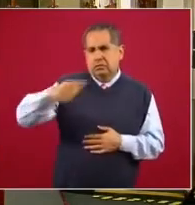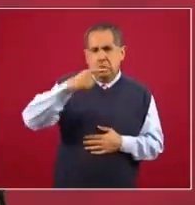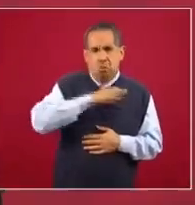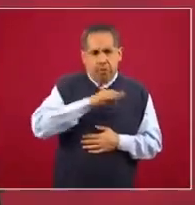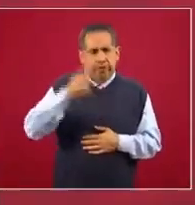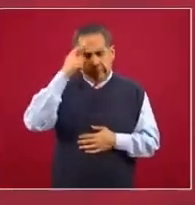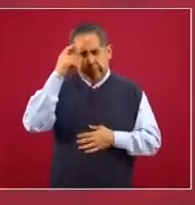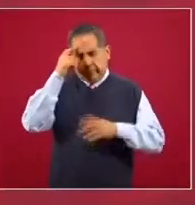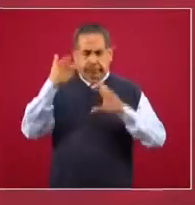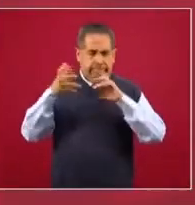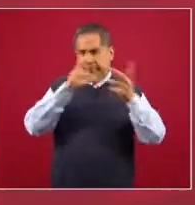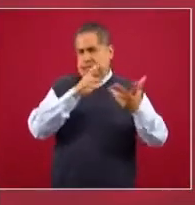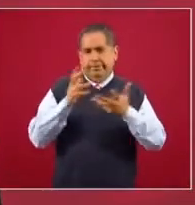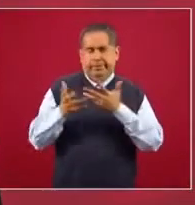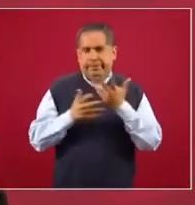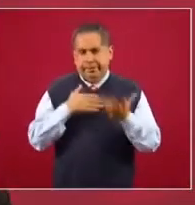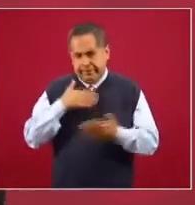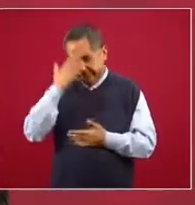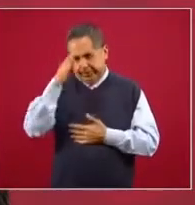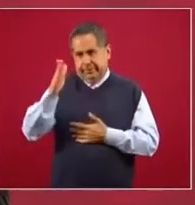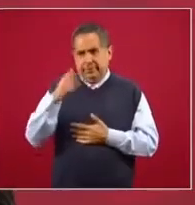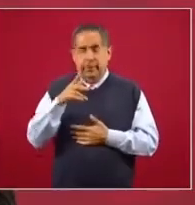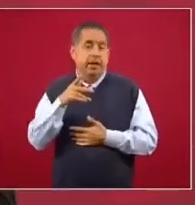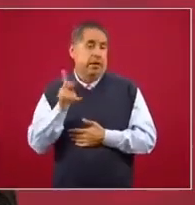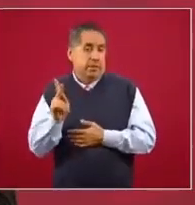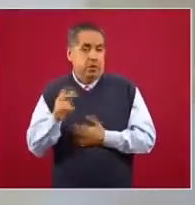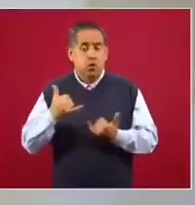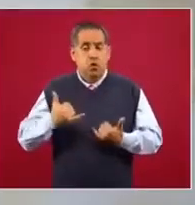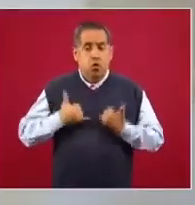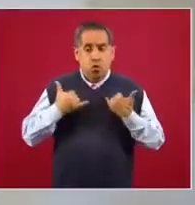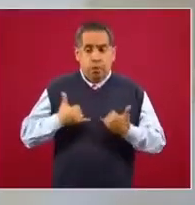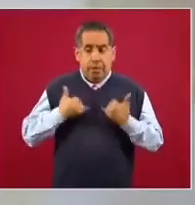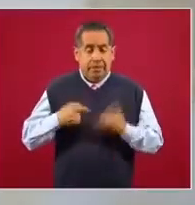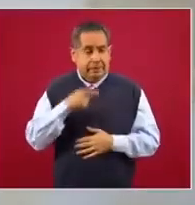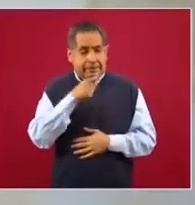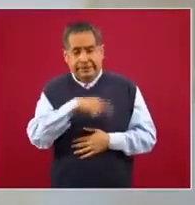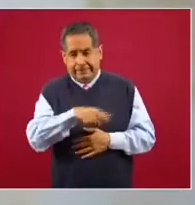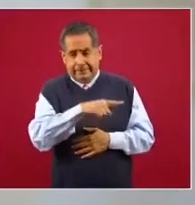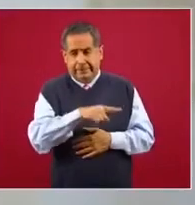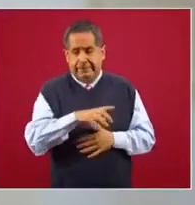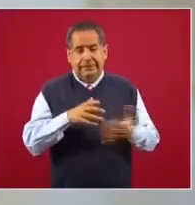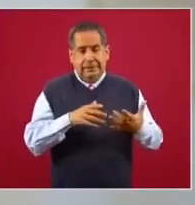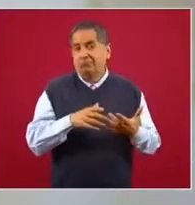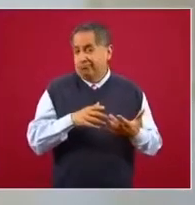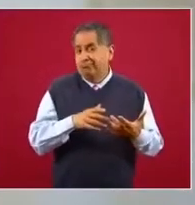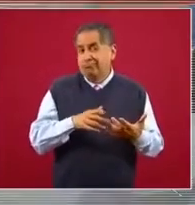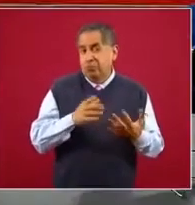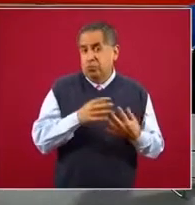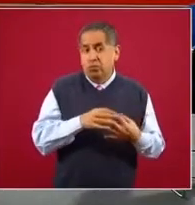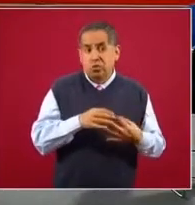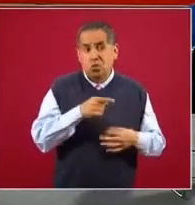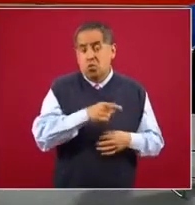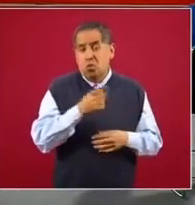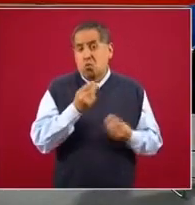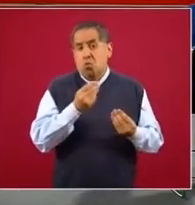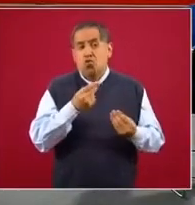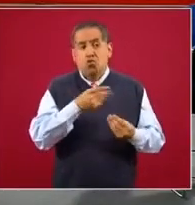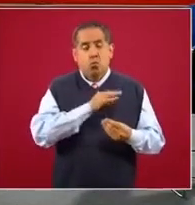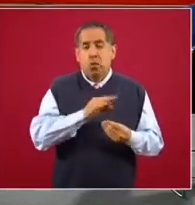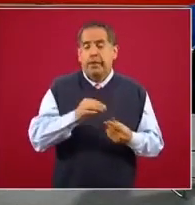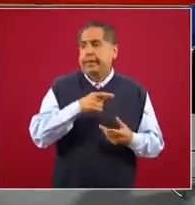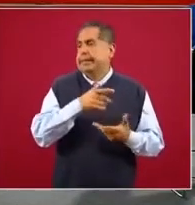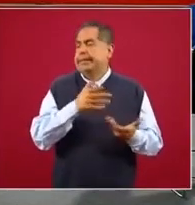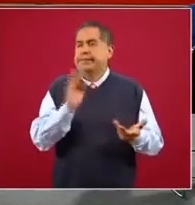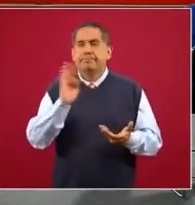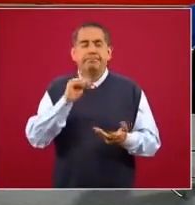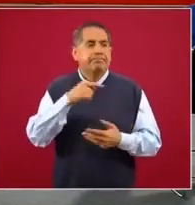edad, pero justamente en la juventud existe un riesgo posiblemente más importante de tener algunas de